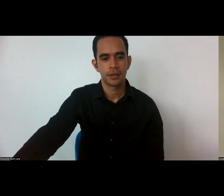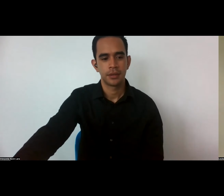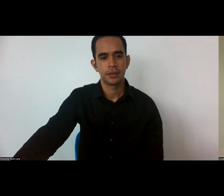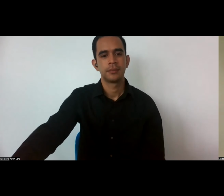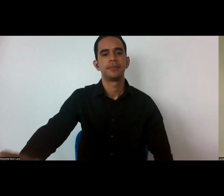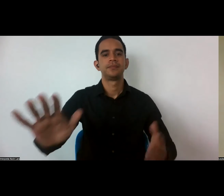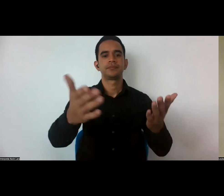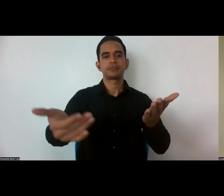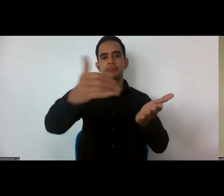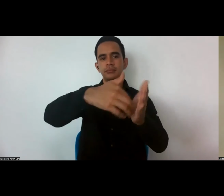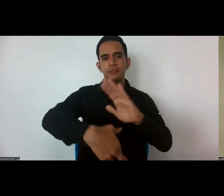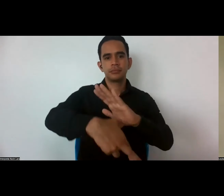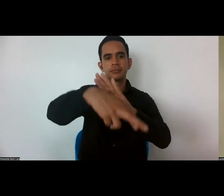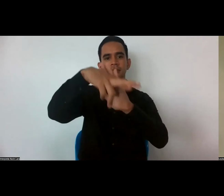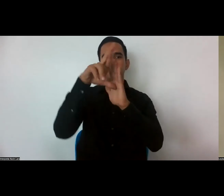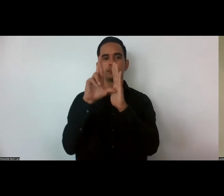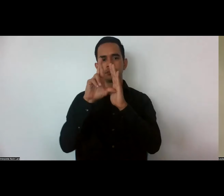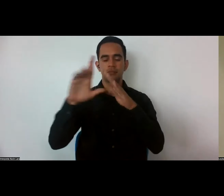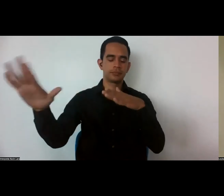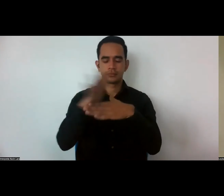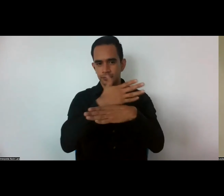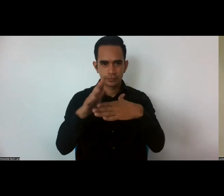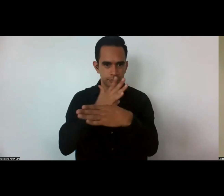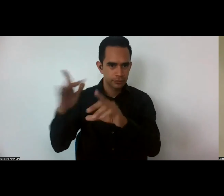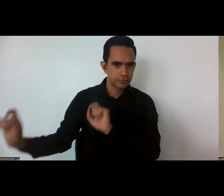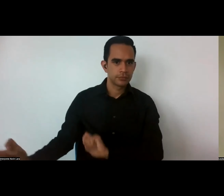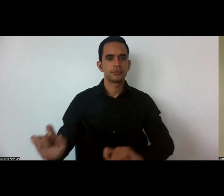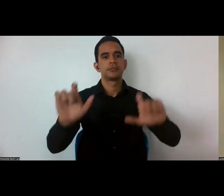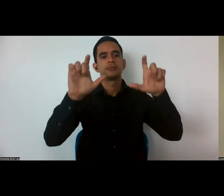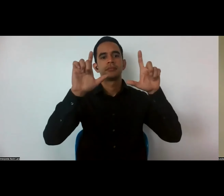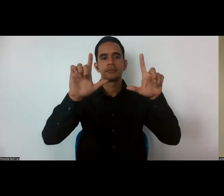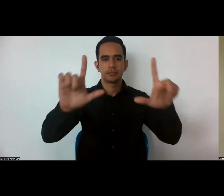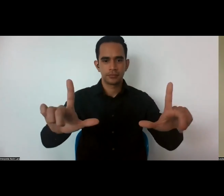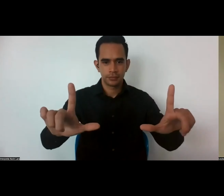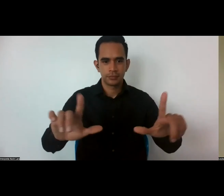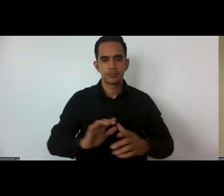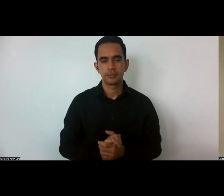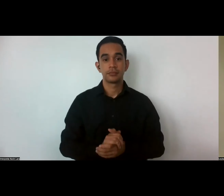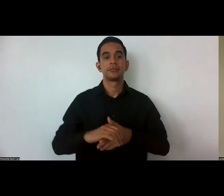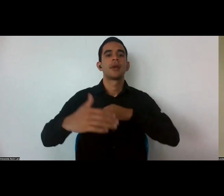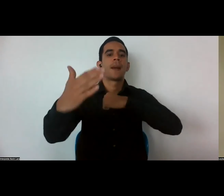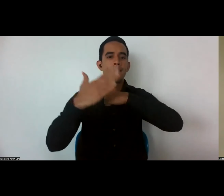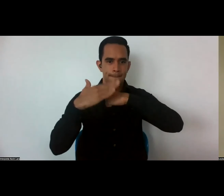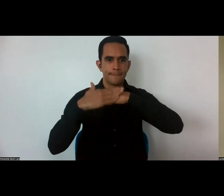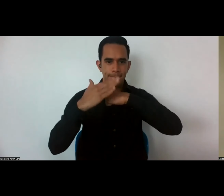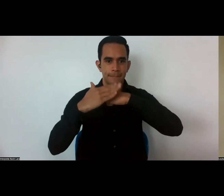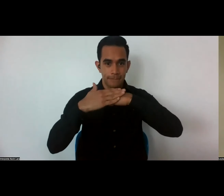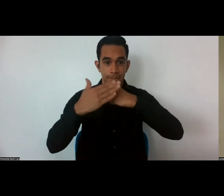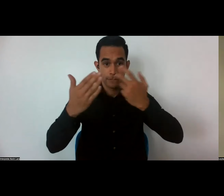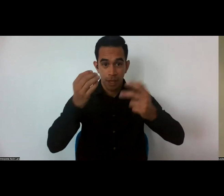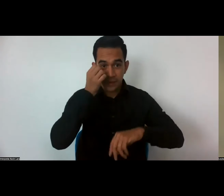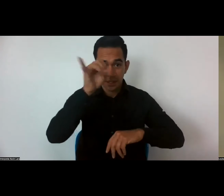nuevamente a compartir mi pantalla, por favor, avísenme cuando logren verla.